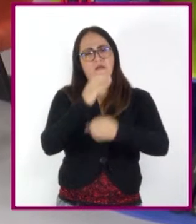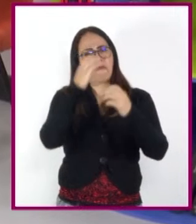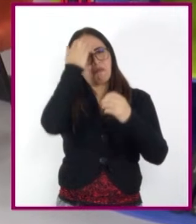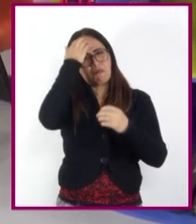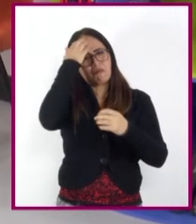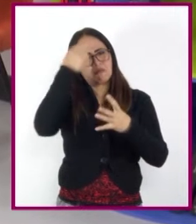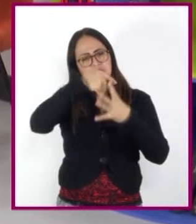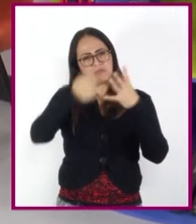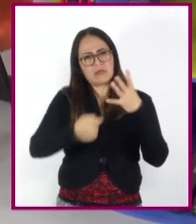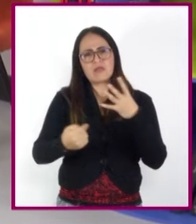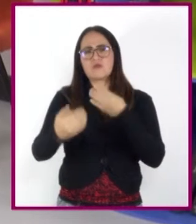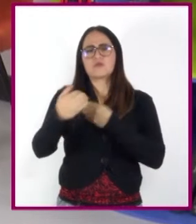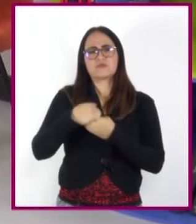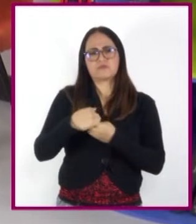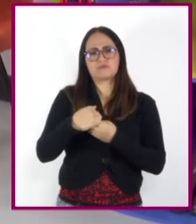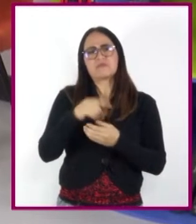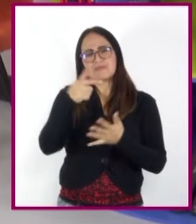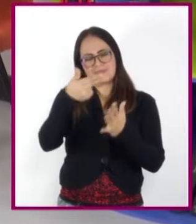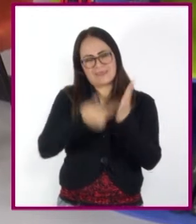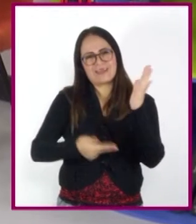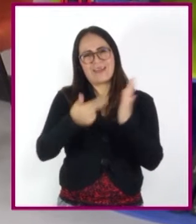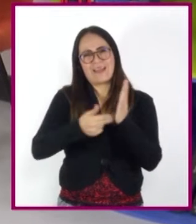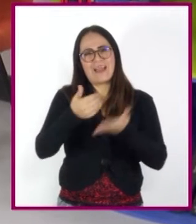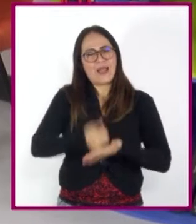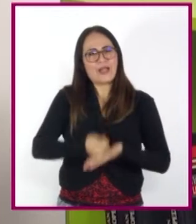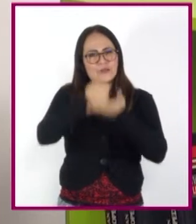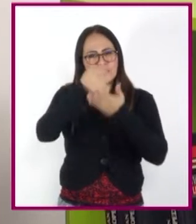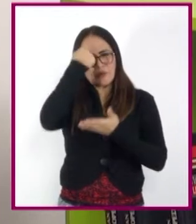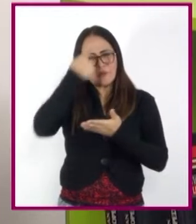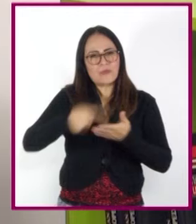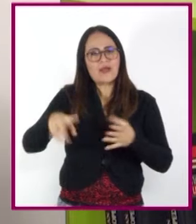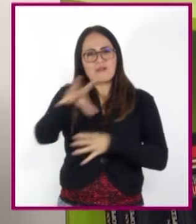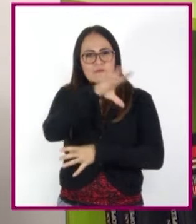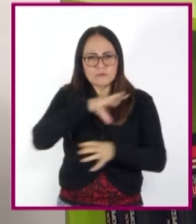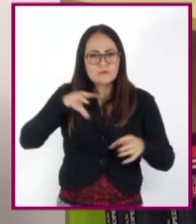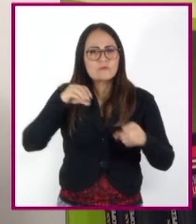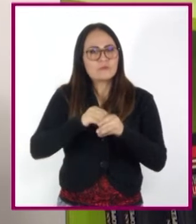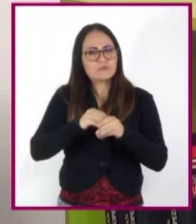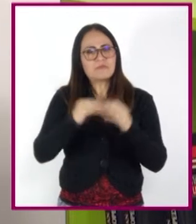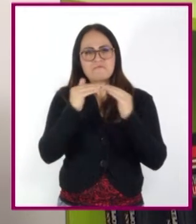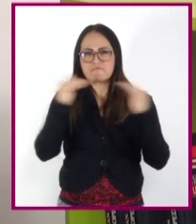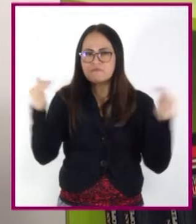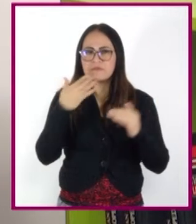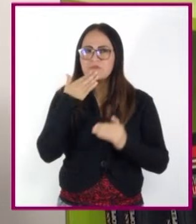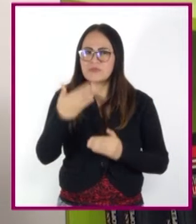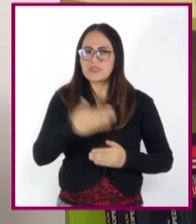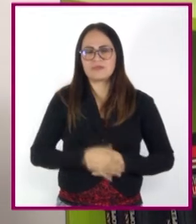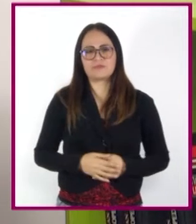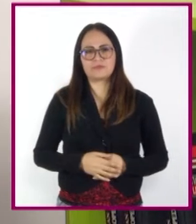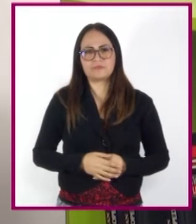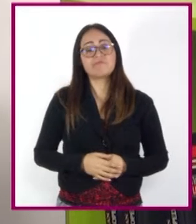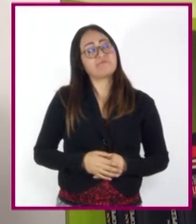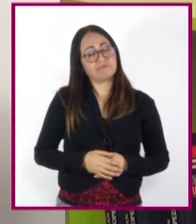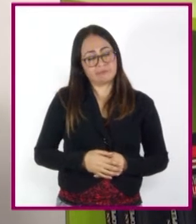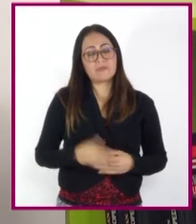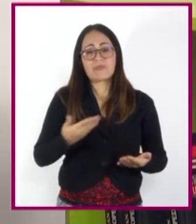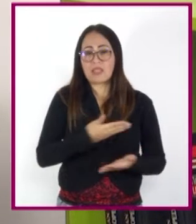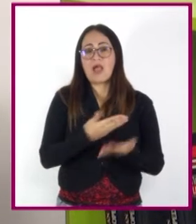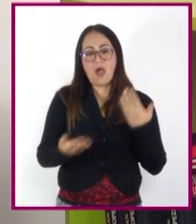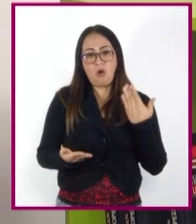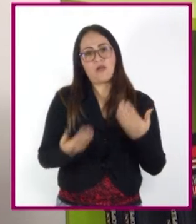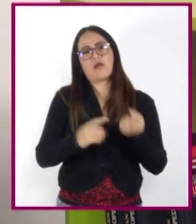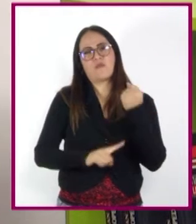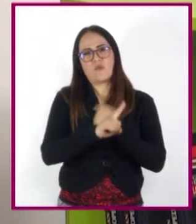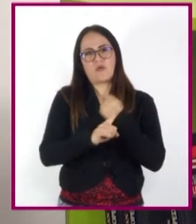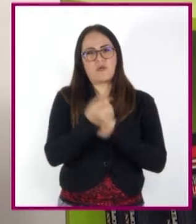nos da herramientas para sentirnos incluidos. Claro, por eso actualmente se considera un problema social más